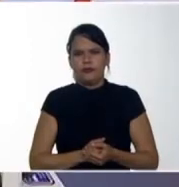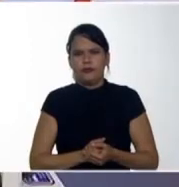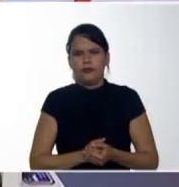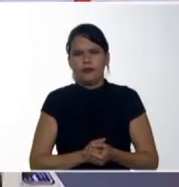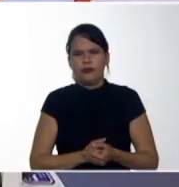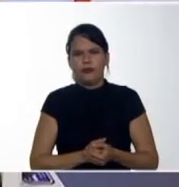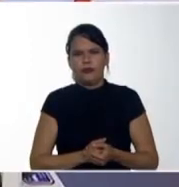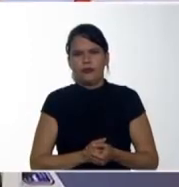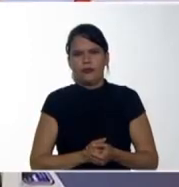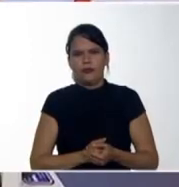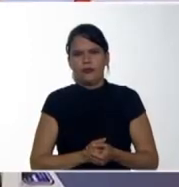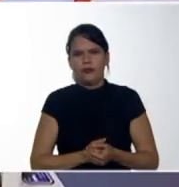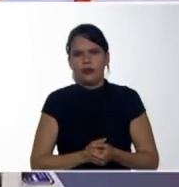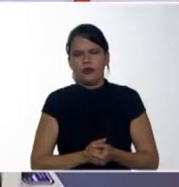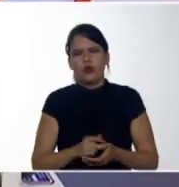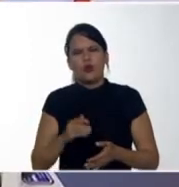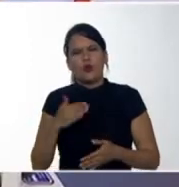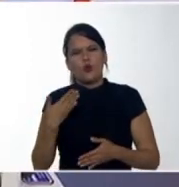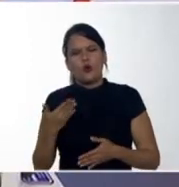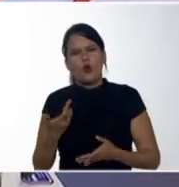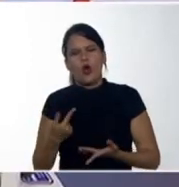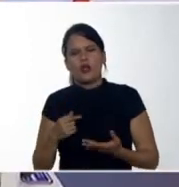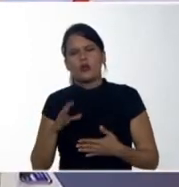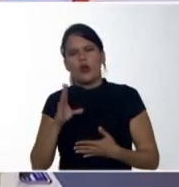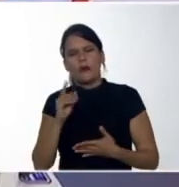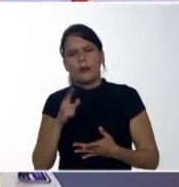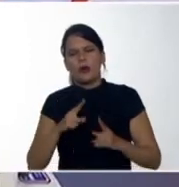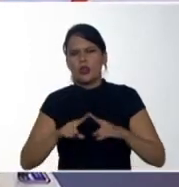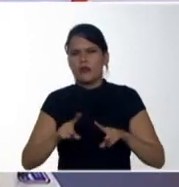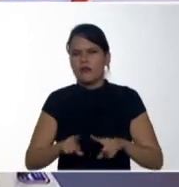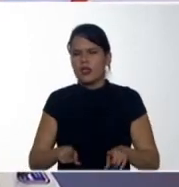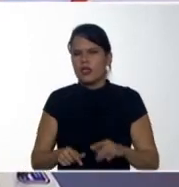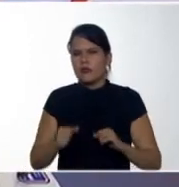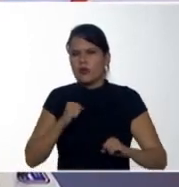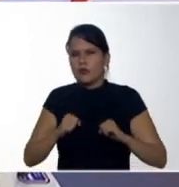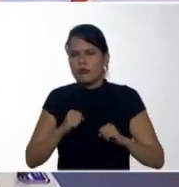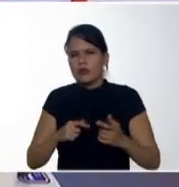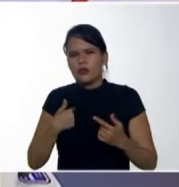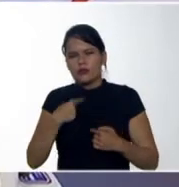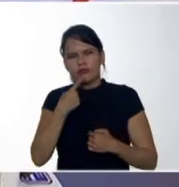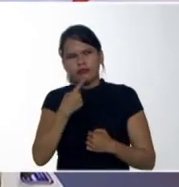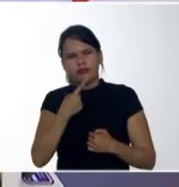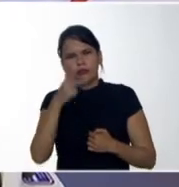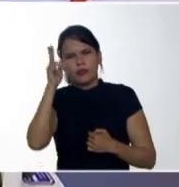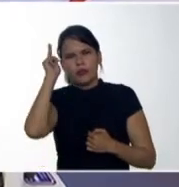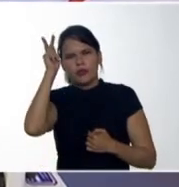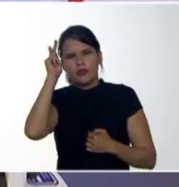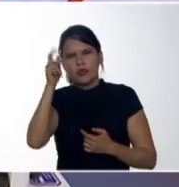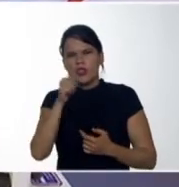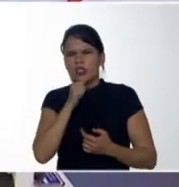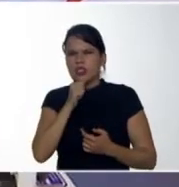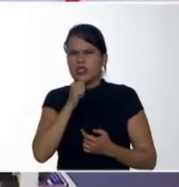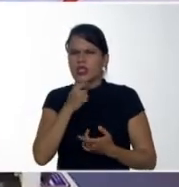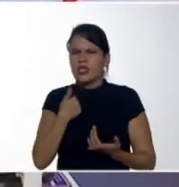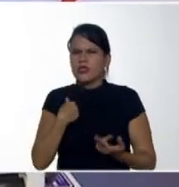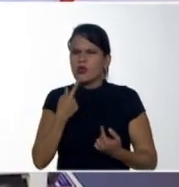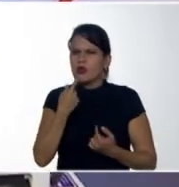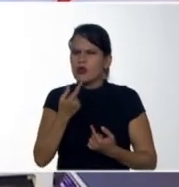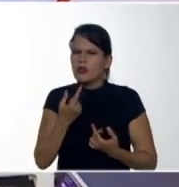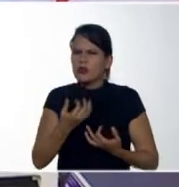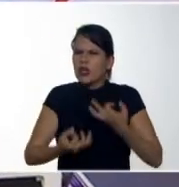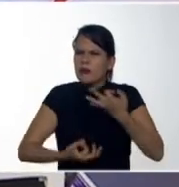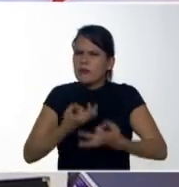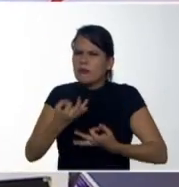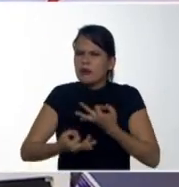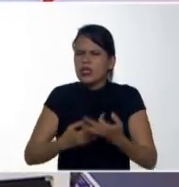bien, cuando hablamos de tipos de movimiento nos referimos, profesor, ¿quién nos va a entender o quién